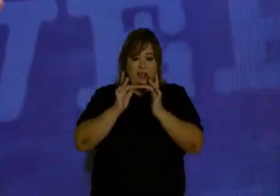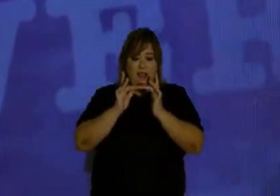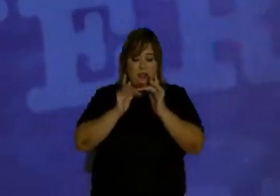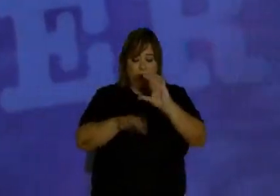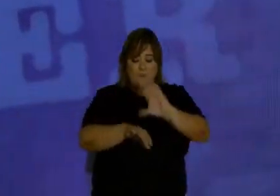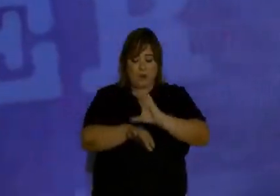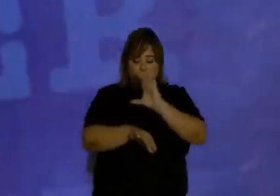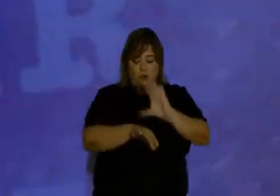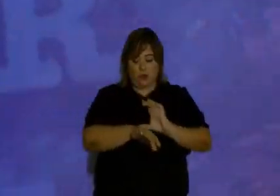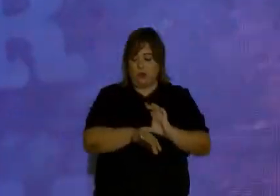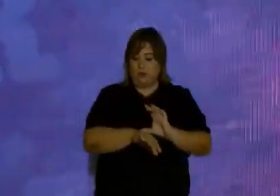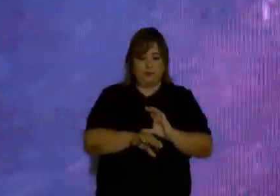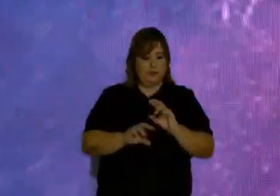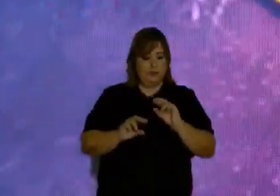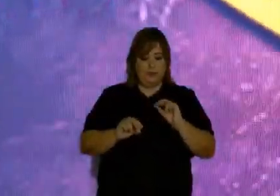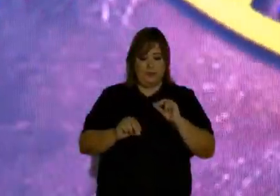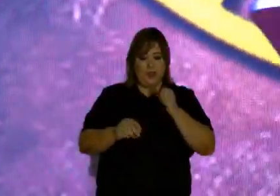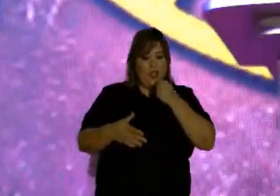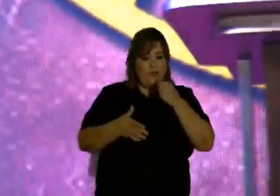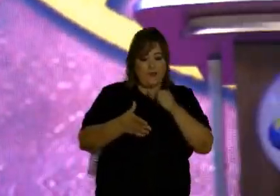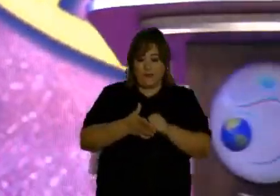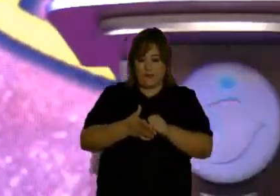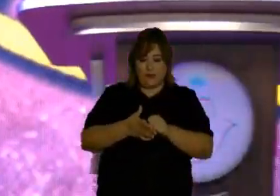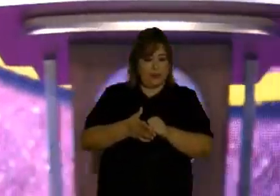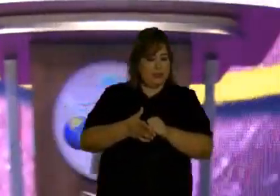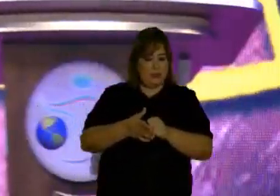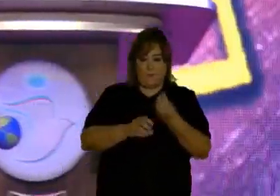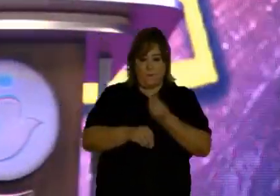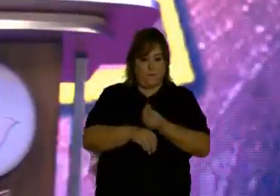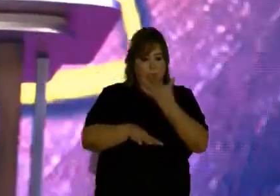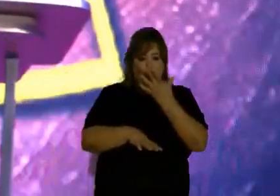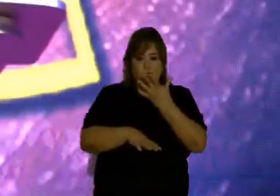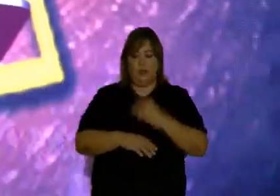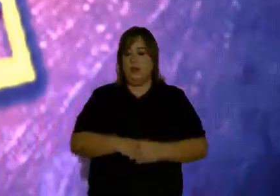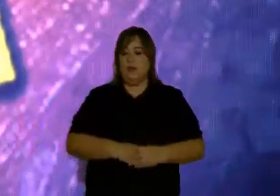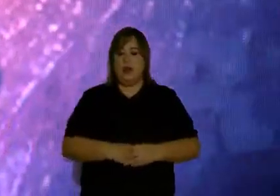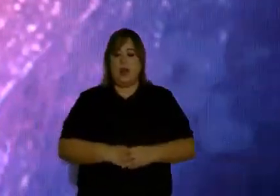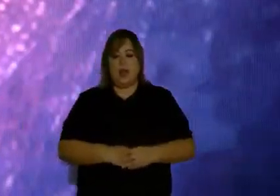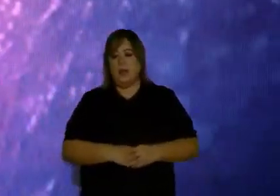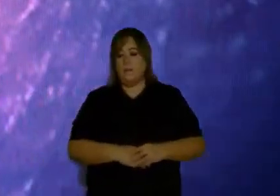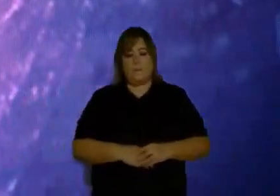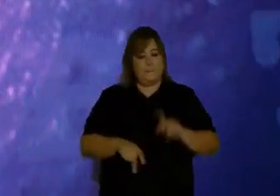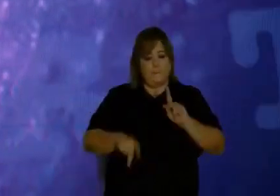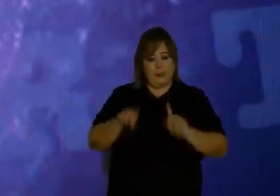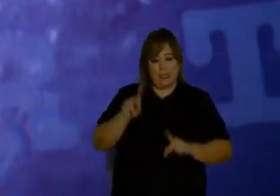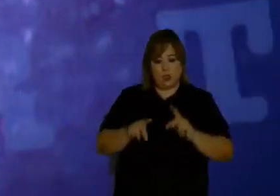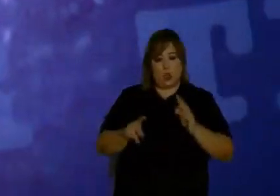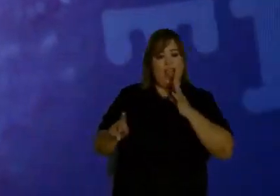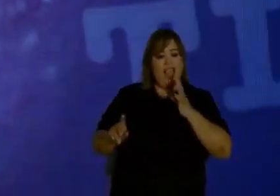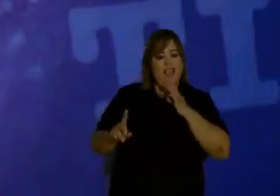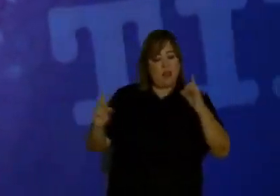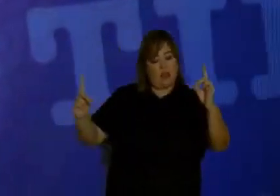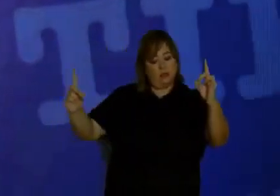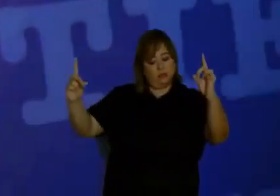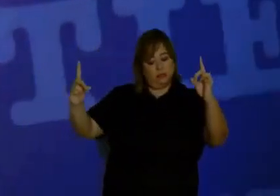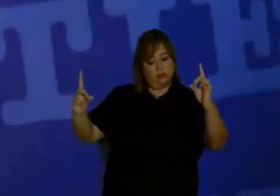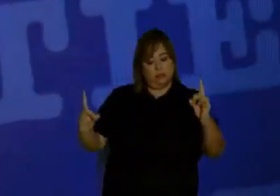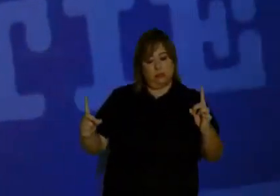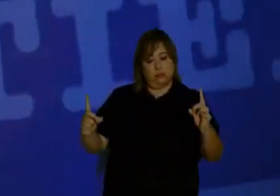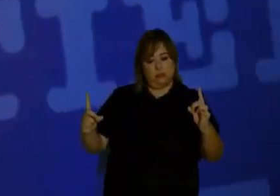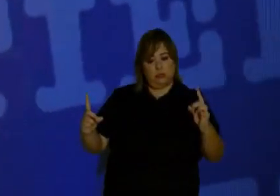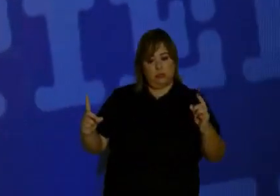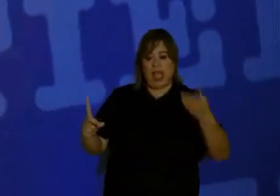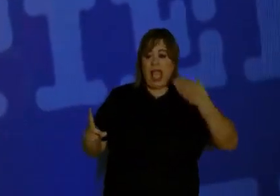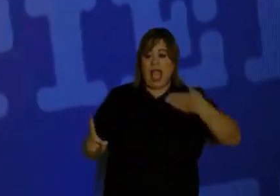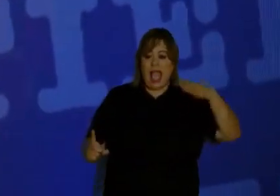de labios, el de labios. La gente comunicaba y se mandaban los avisos, ¿no? Pero cuando el ángel le habló a